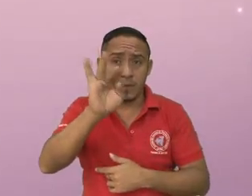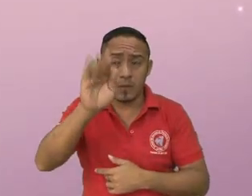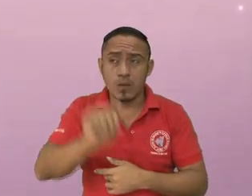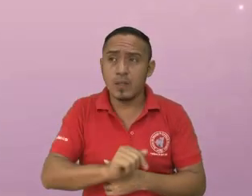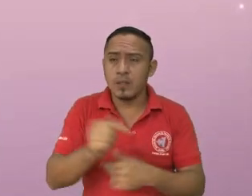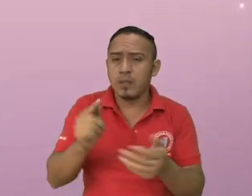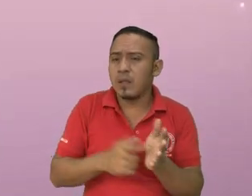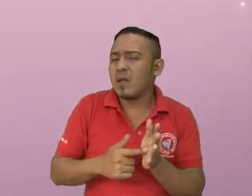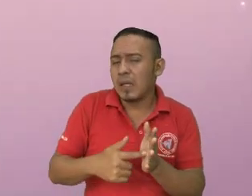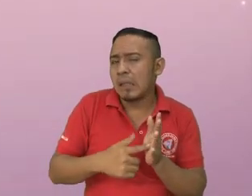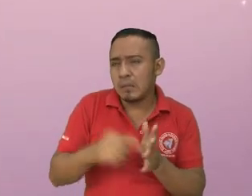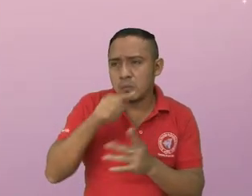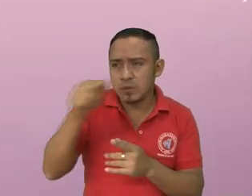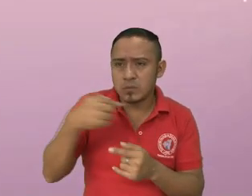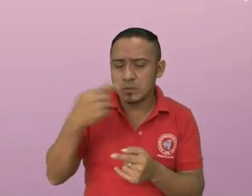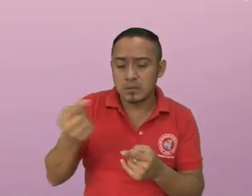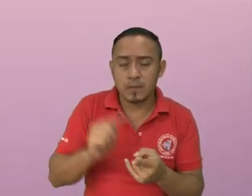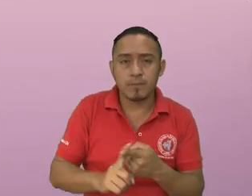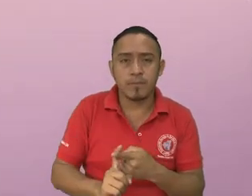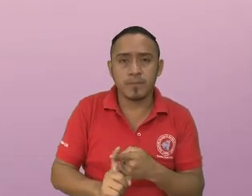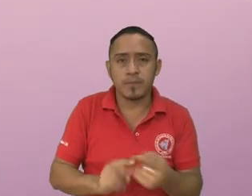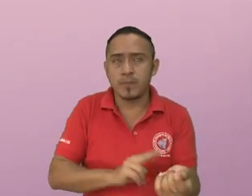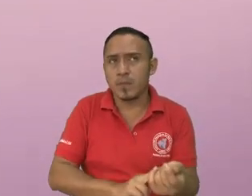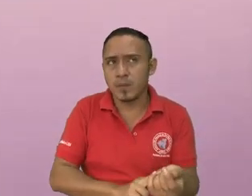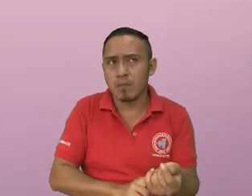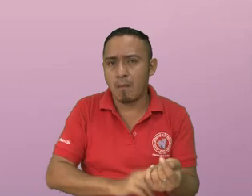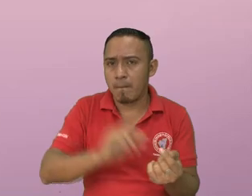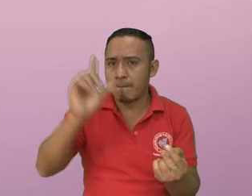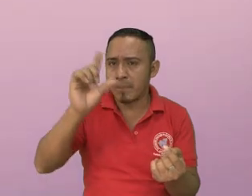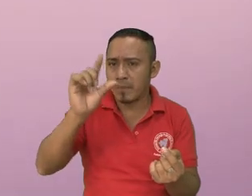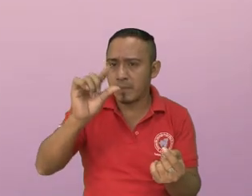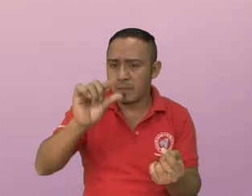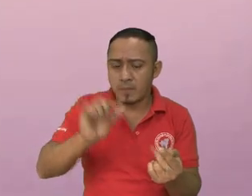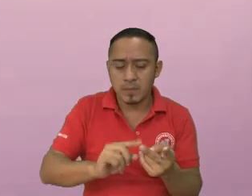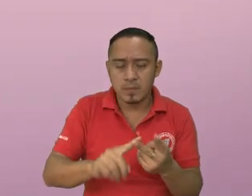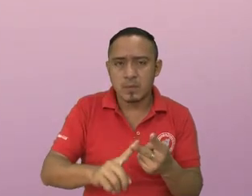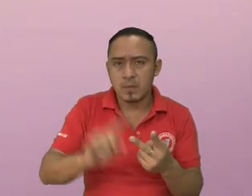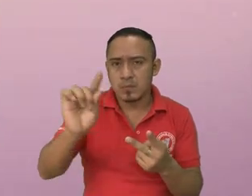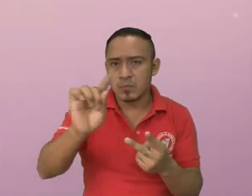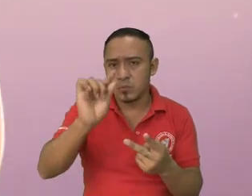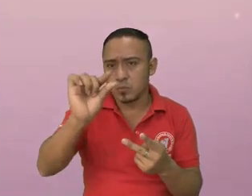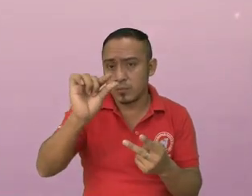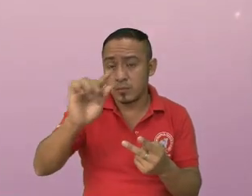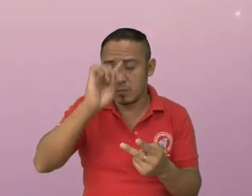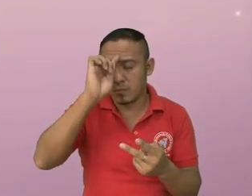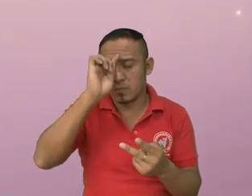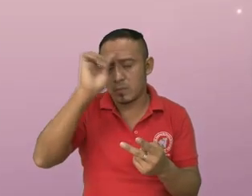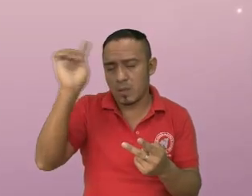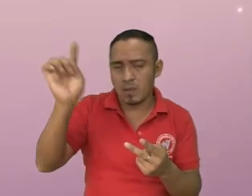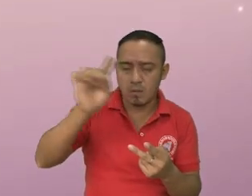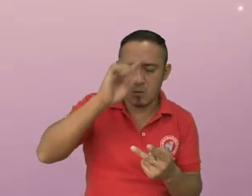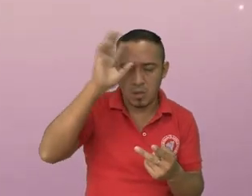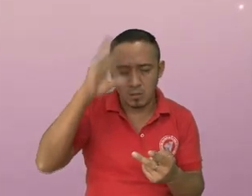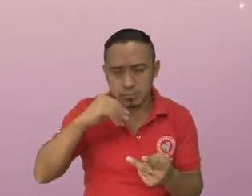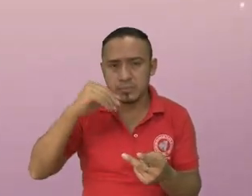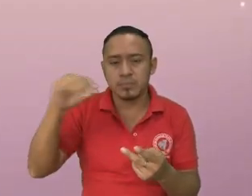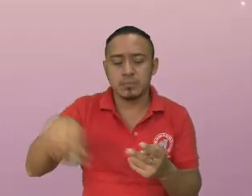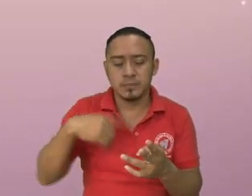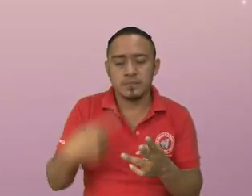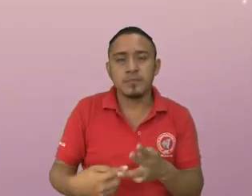ejemplo, eso de que disminuye el pulso, la persona pierde el conocimiento. Son